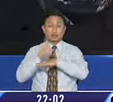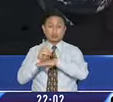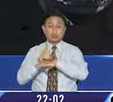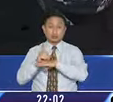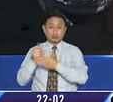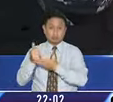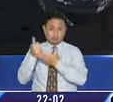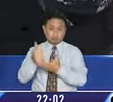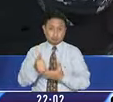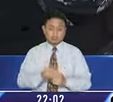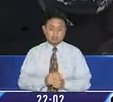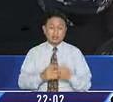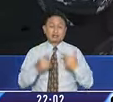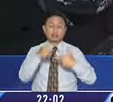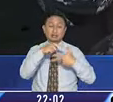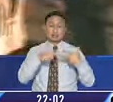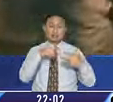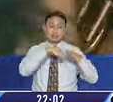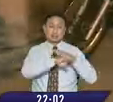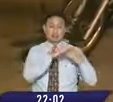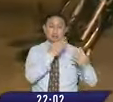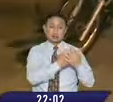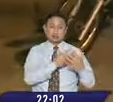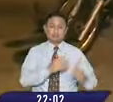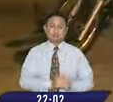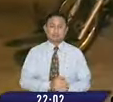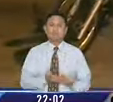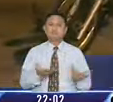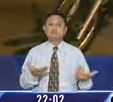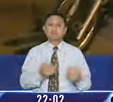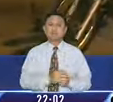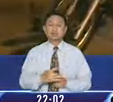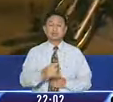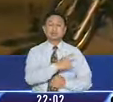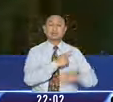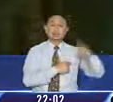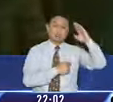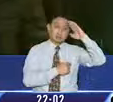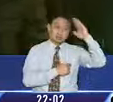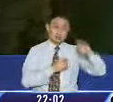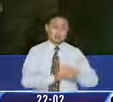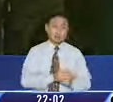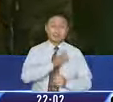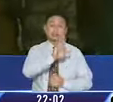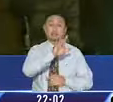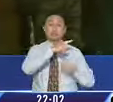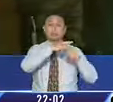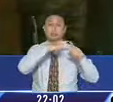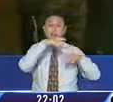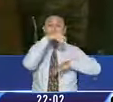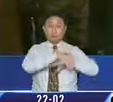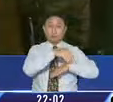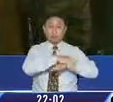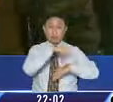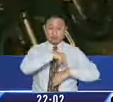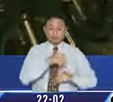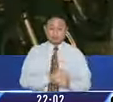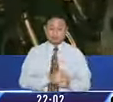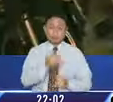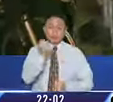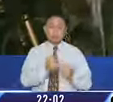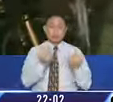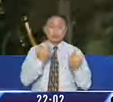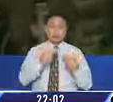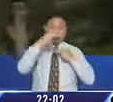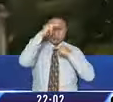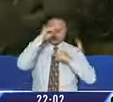médico necesario y 3 están estables al interior. La alerta fue recibida por los uniformados a las 17:30. Para el cierre de esta nota se